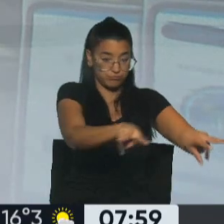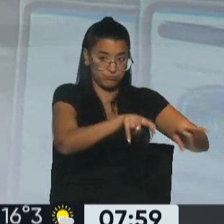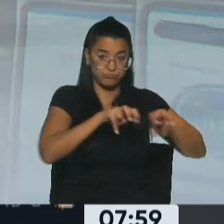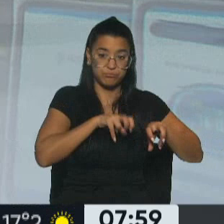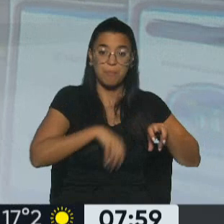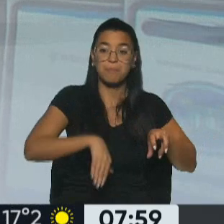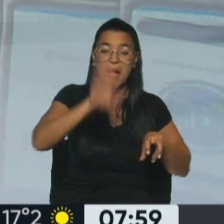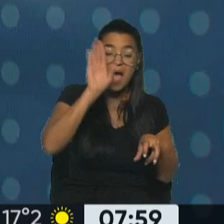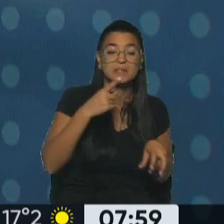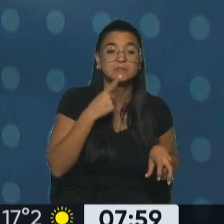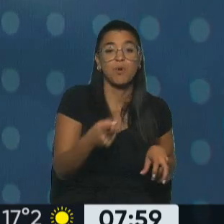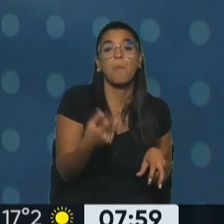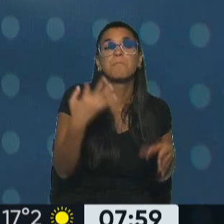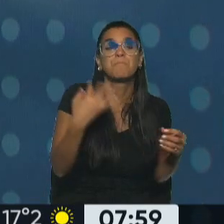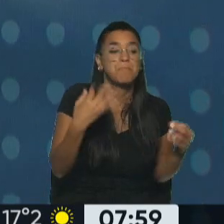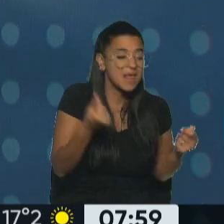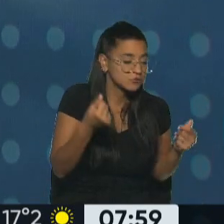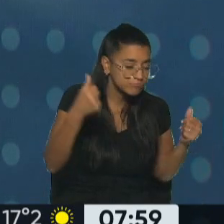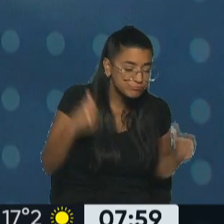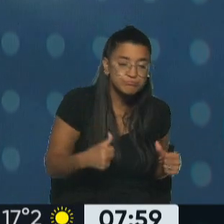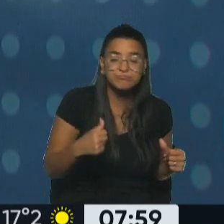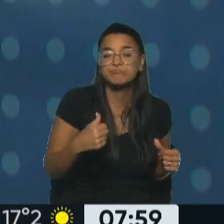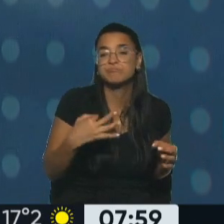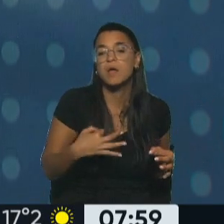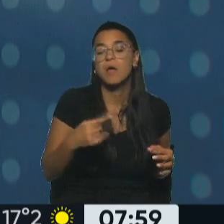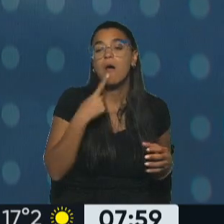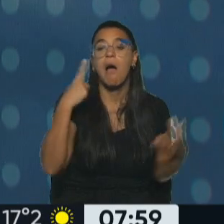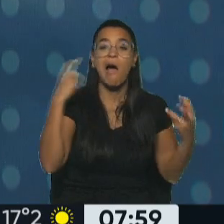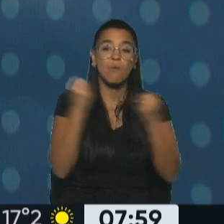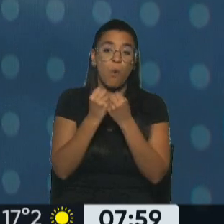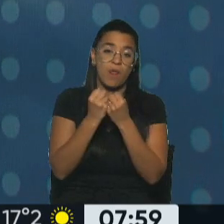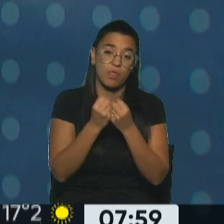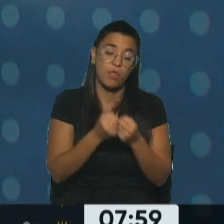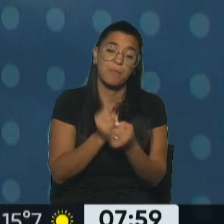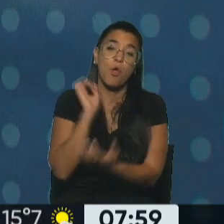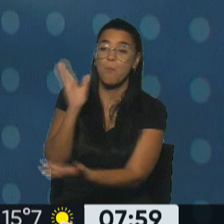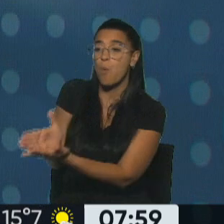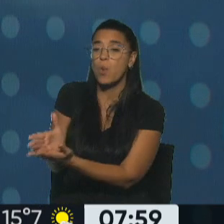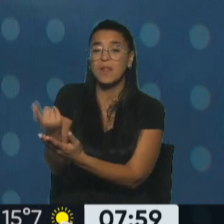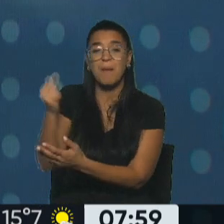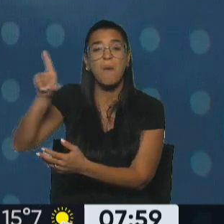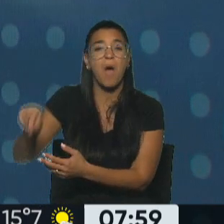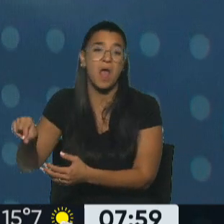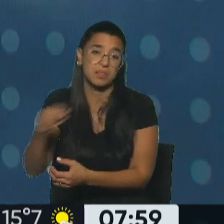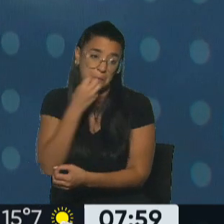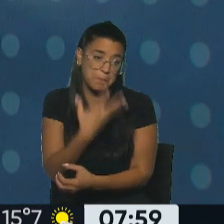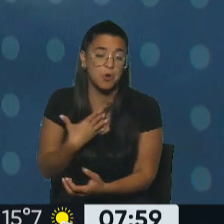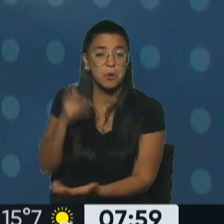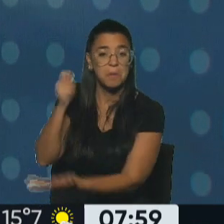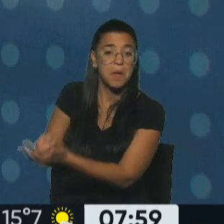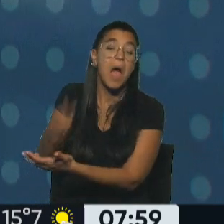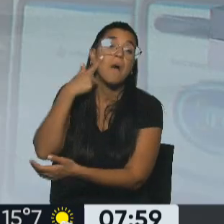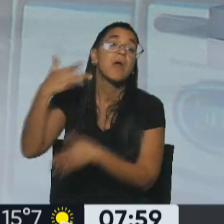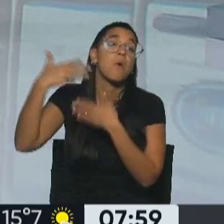por el precio no adecuado al acuerdo firmado que por la multa que después va a tener que pagar, que hay que ver cuándo la